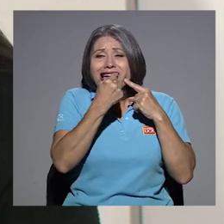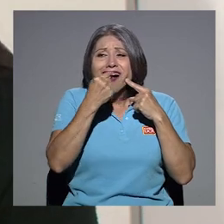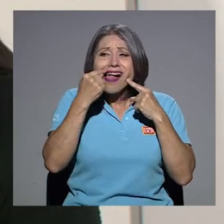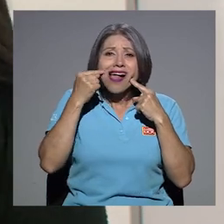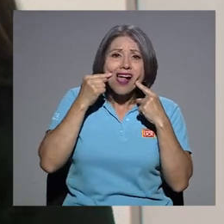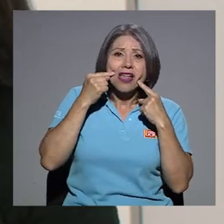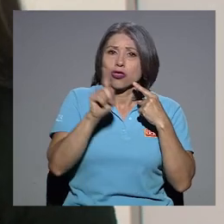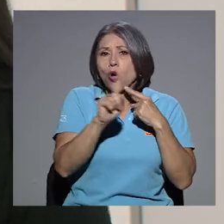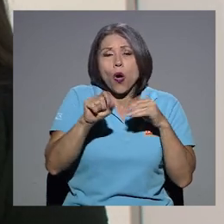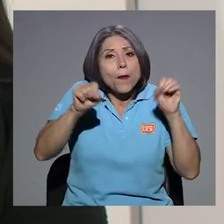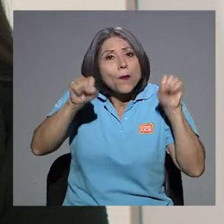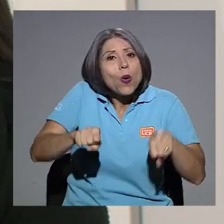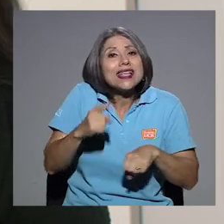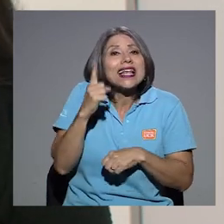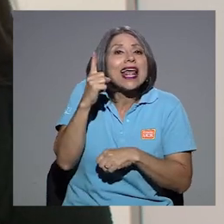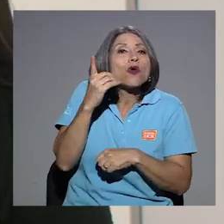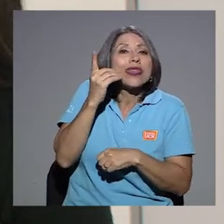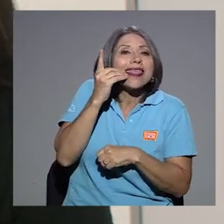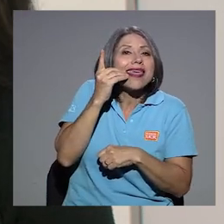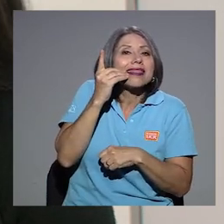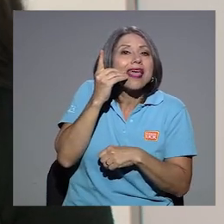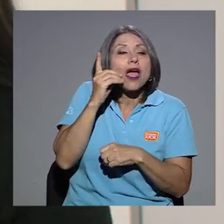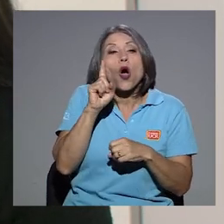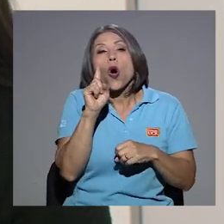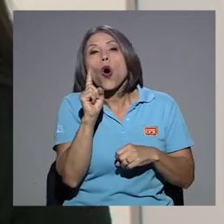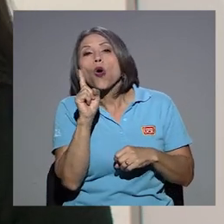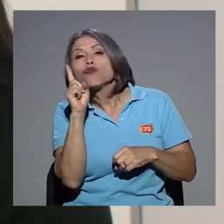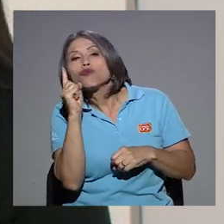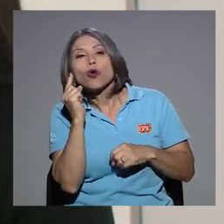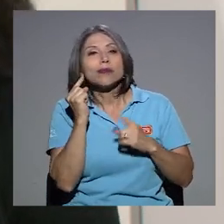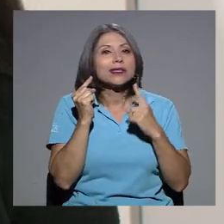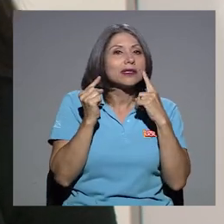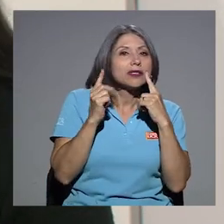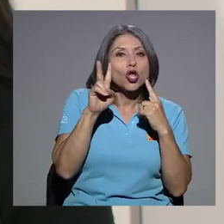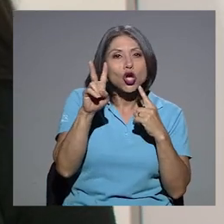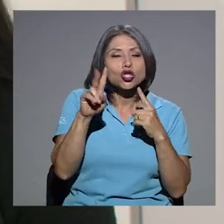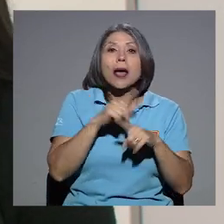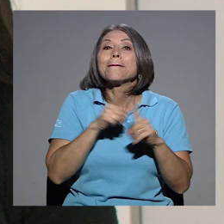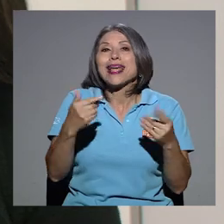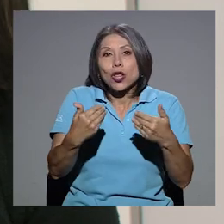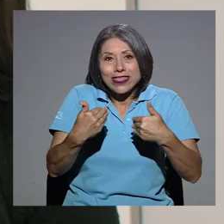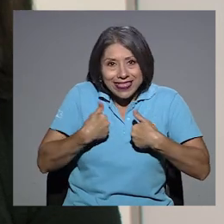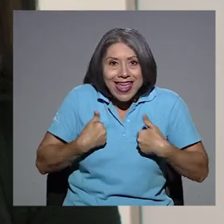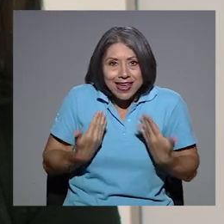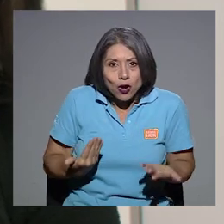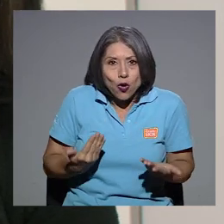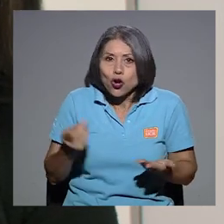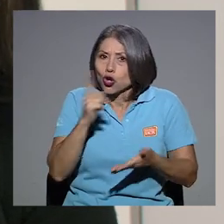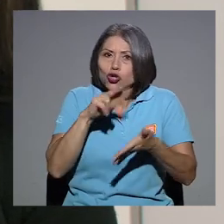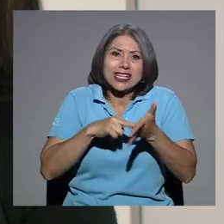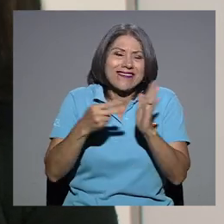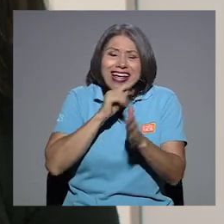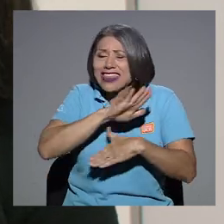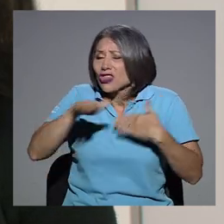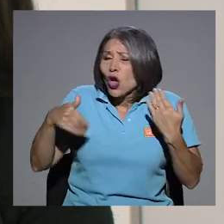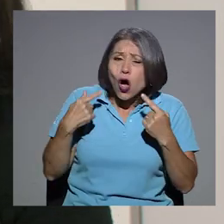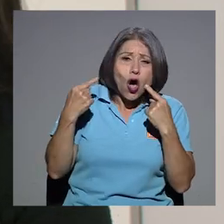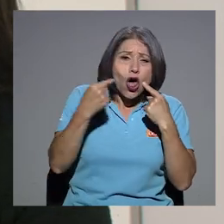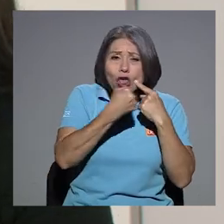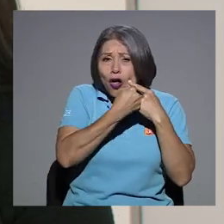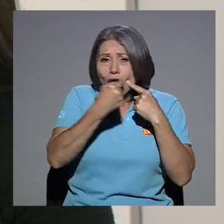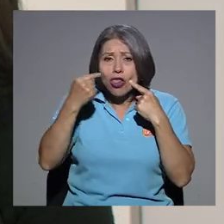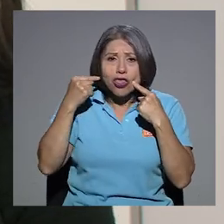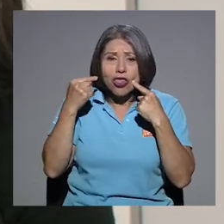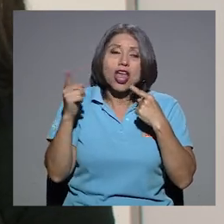en un diente, en dos dientes. Me explico, pero tengo gingivitis. Entonces, sí, obviamente no todos los sujetos de